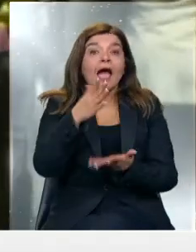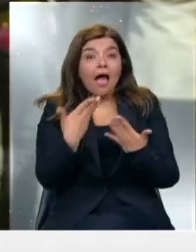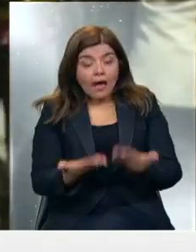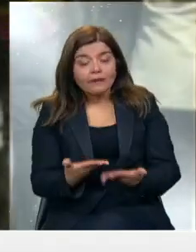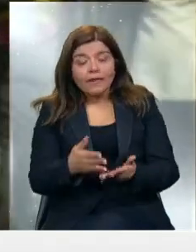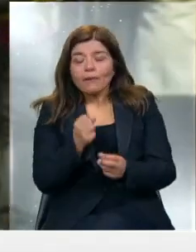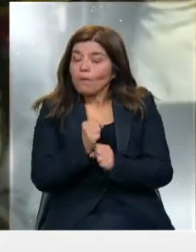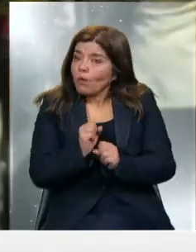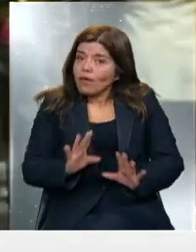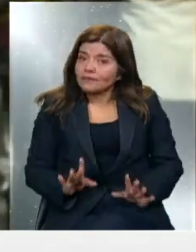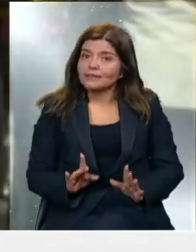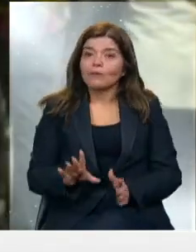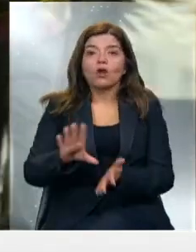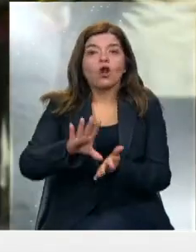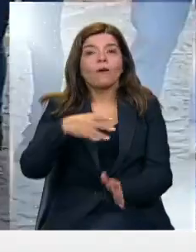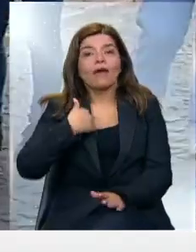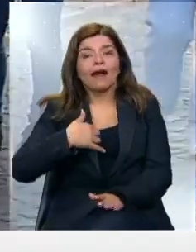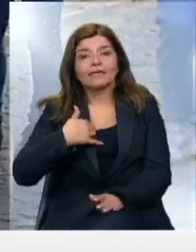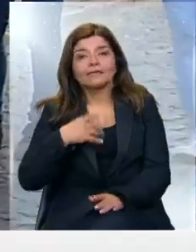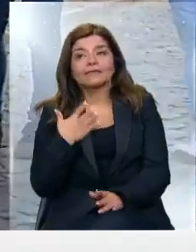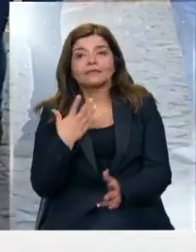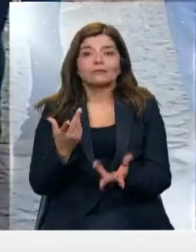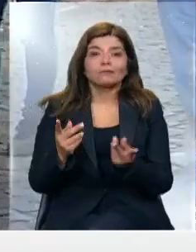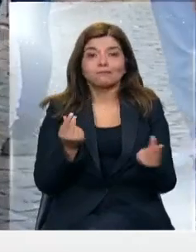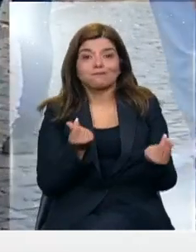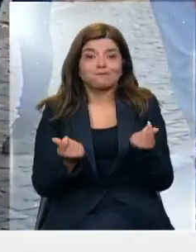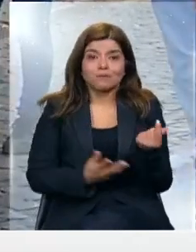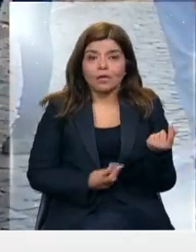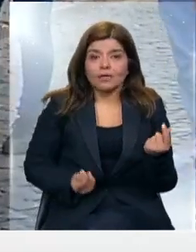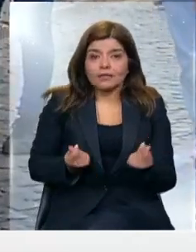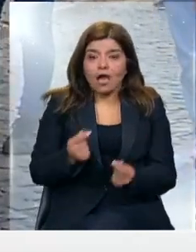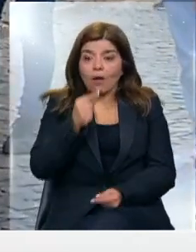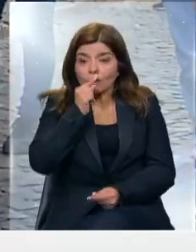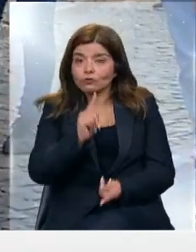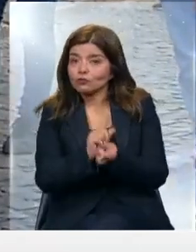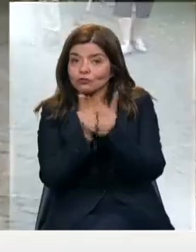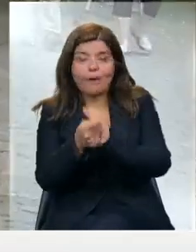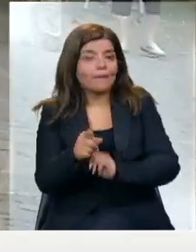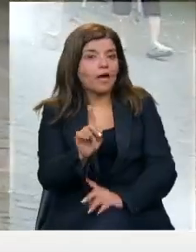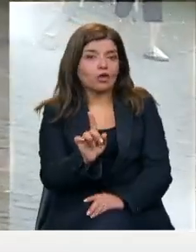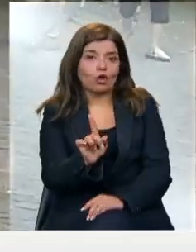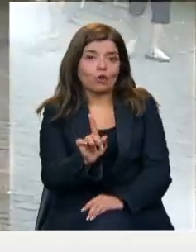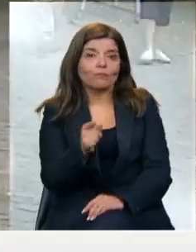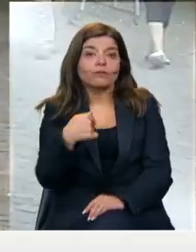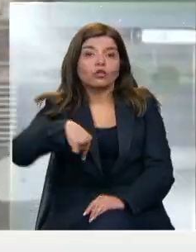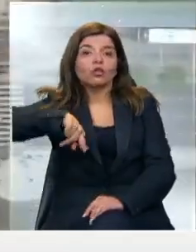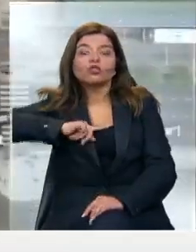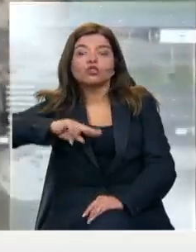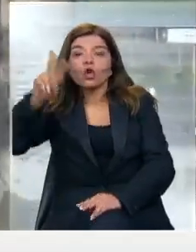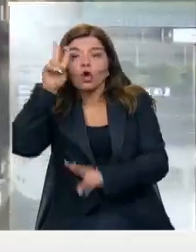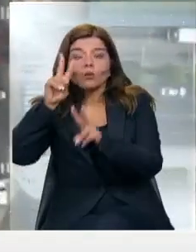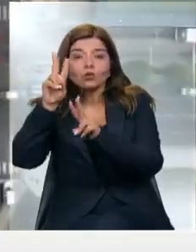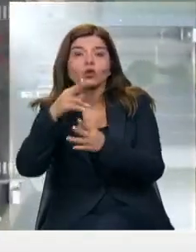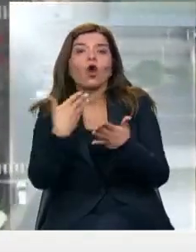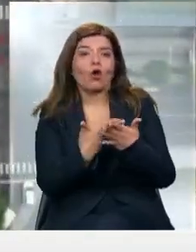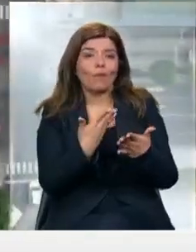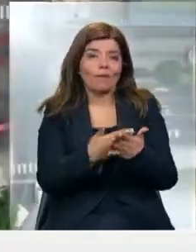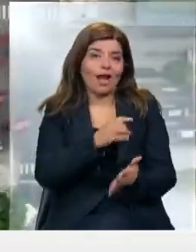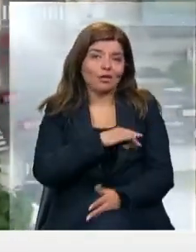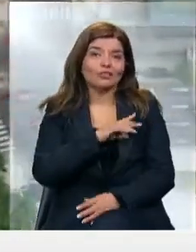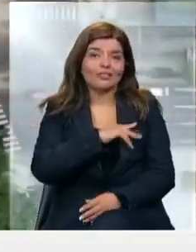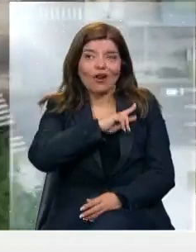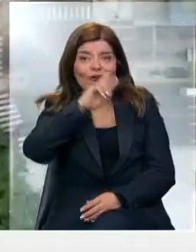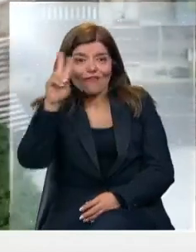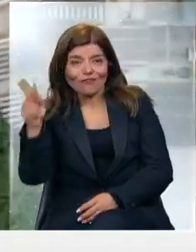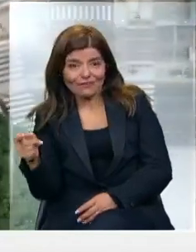sus fronteras. De todas maneras, en el corto plazo la situación no variaría y a nosotros como turistas nos sigue conveniendo.